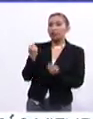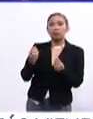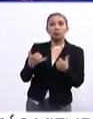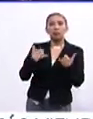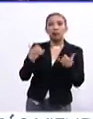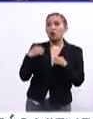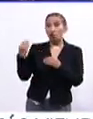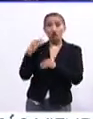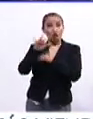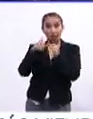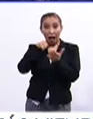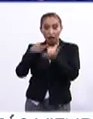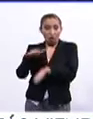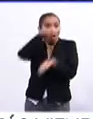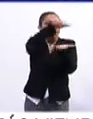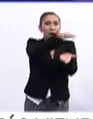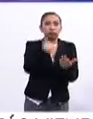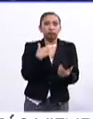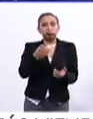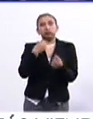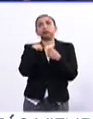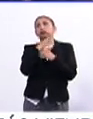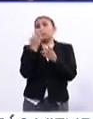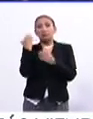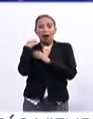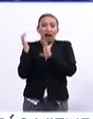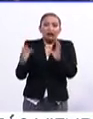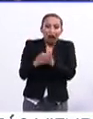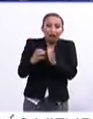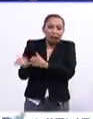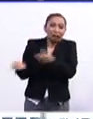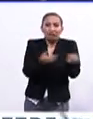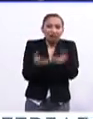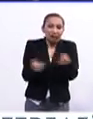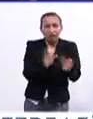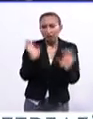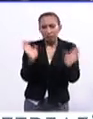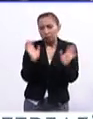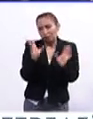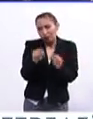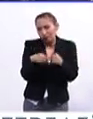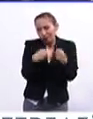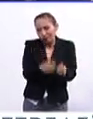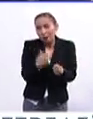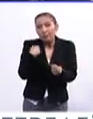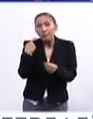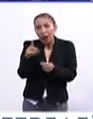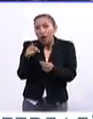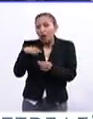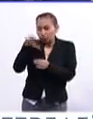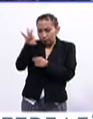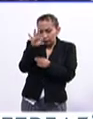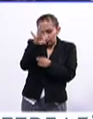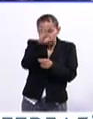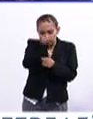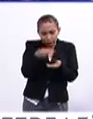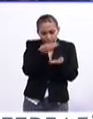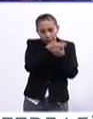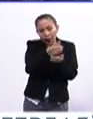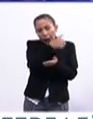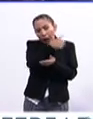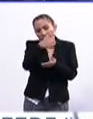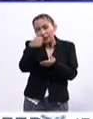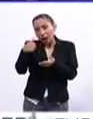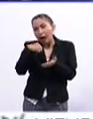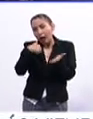que no les entregamos todas las cartas a ellos, porque tendríamos que traer cajas y cajas. Pero sí contabilizamos nosotros cada